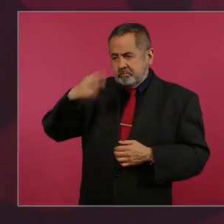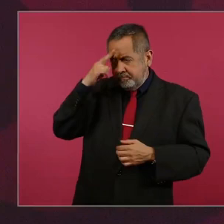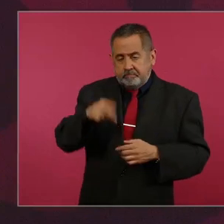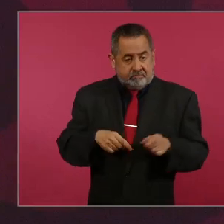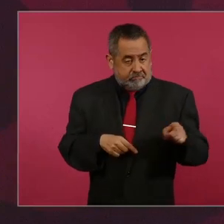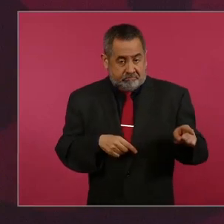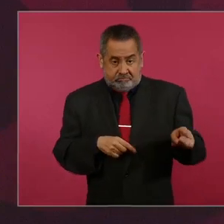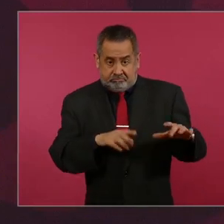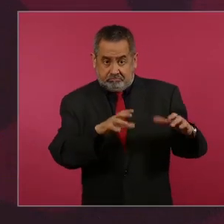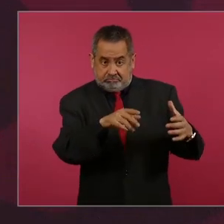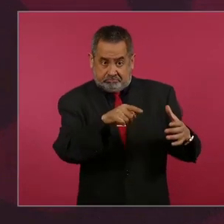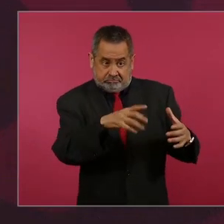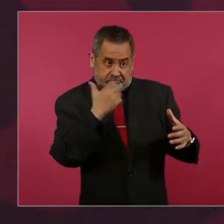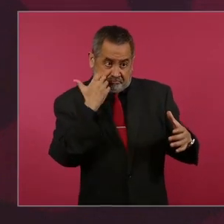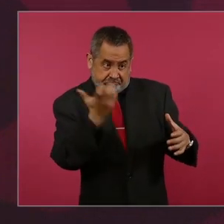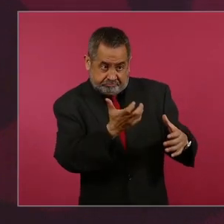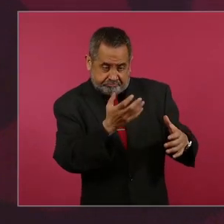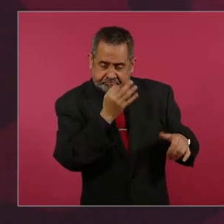hacer